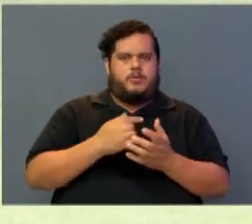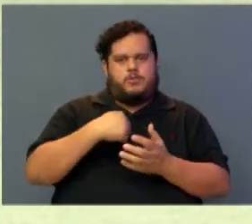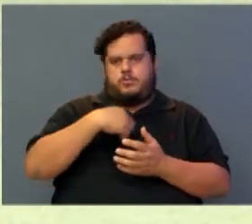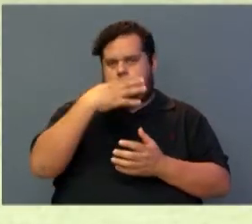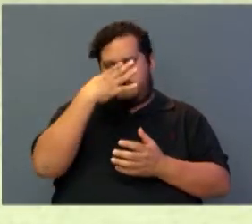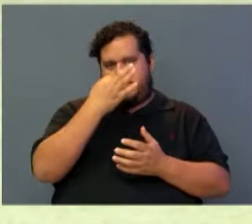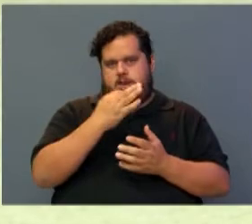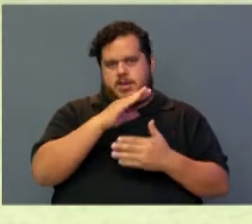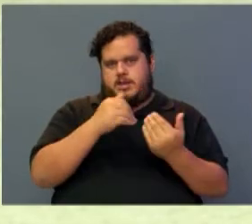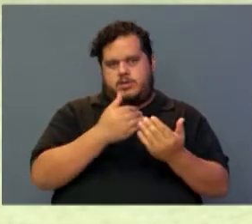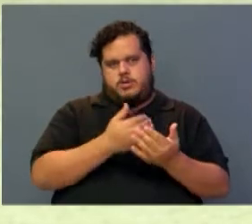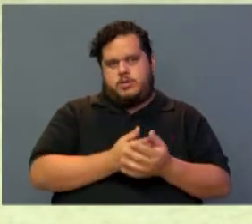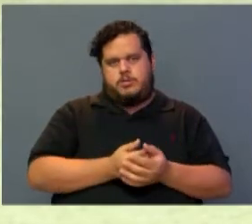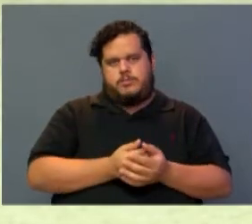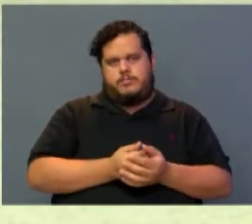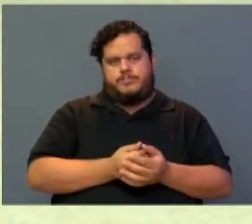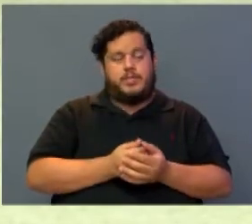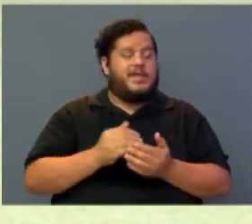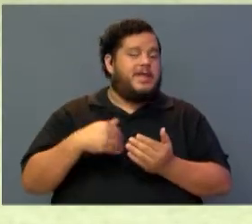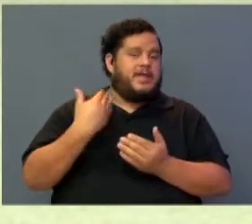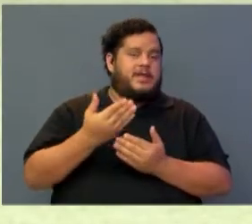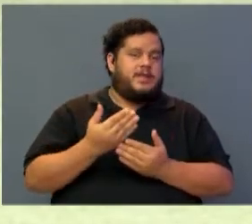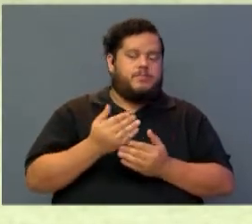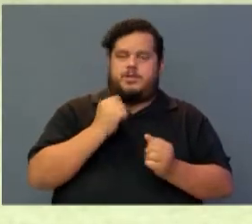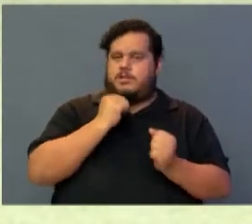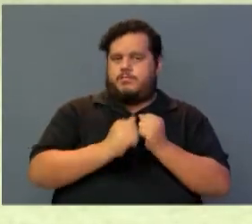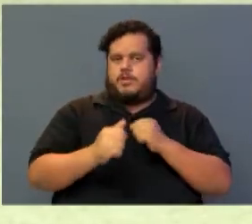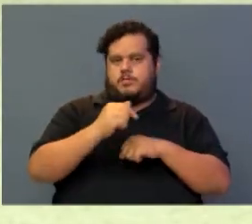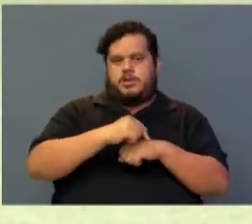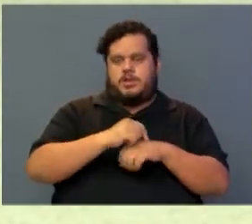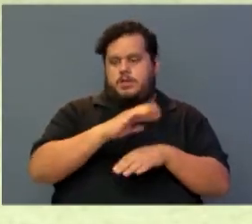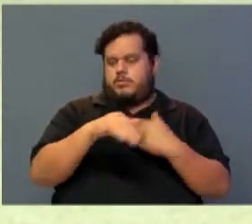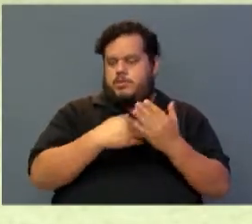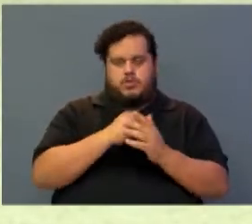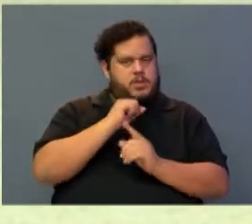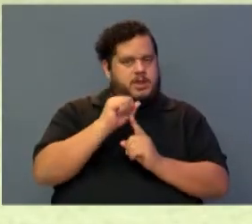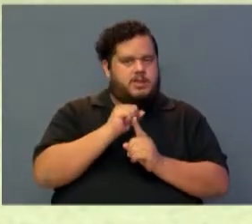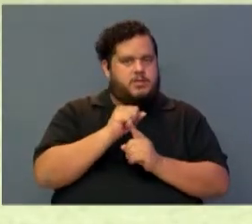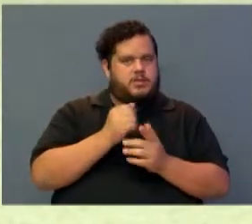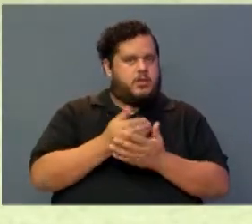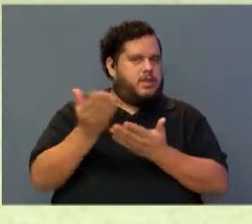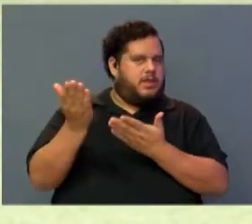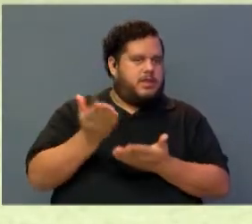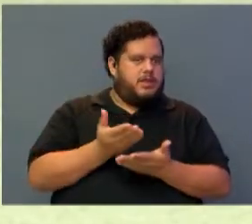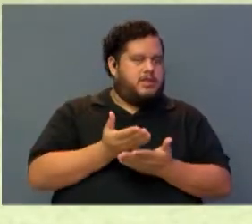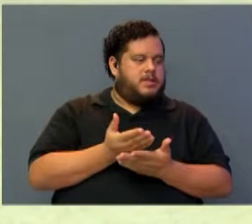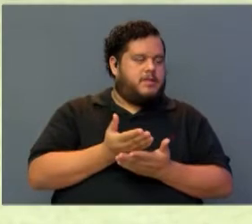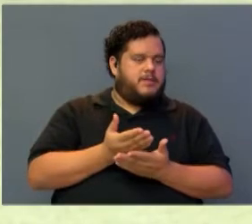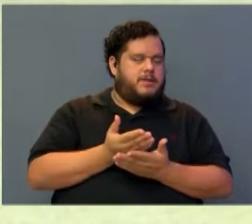es... Y después, bueno, pasa el tiempo y toda la situación y se viene